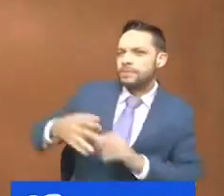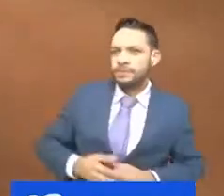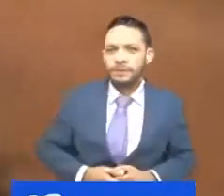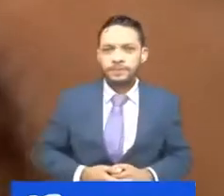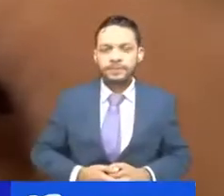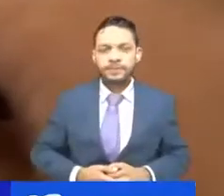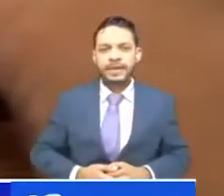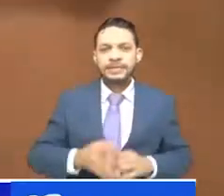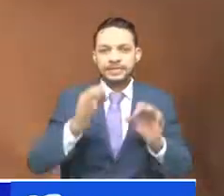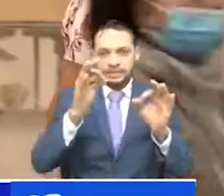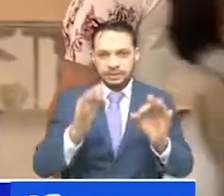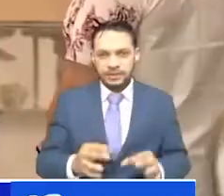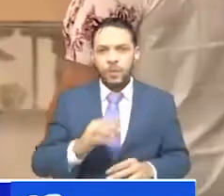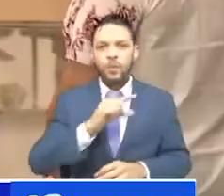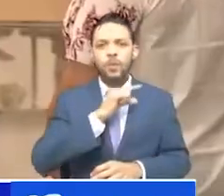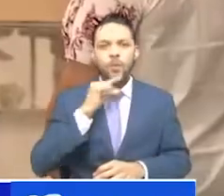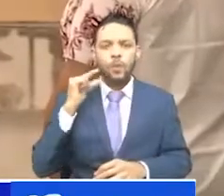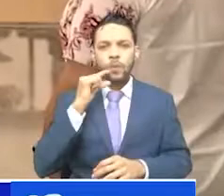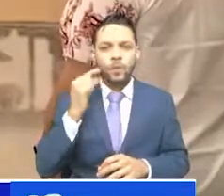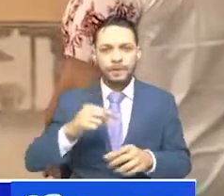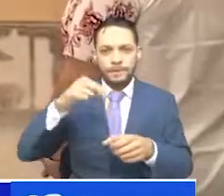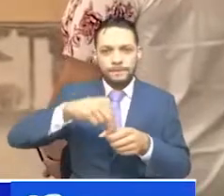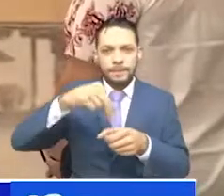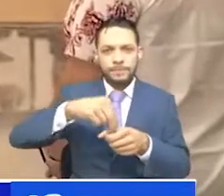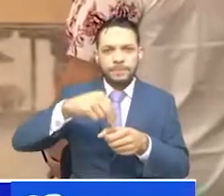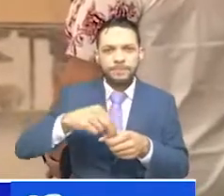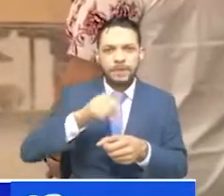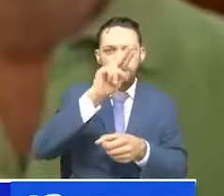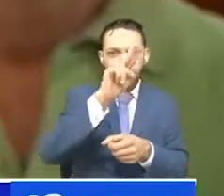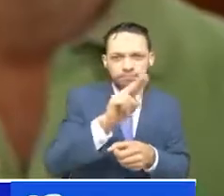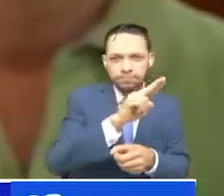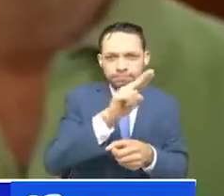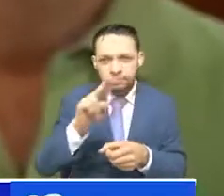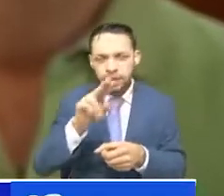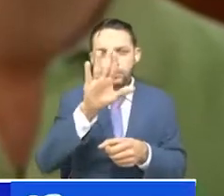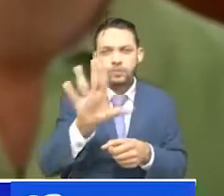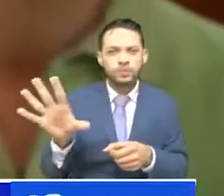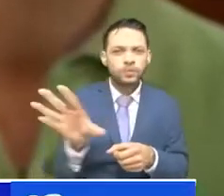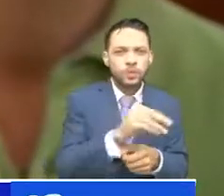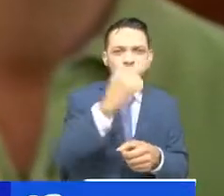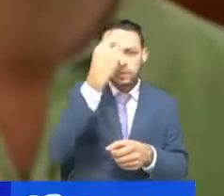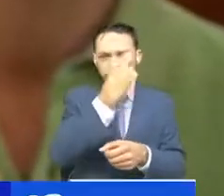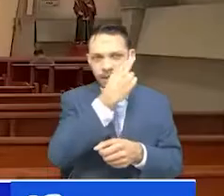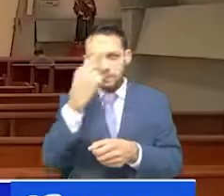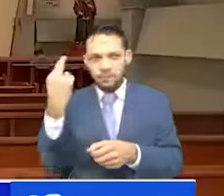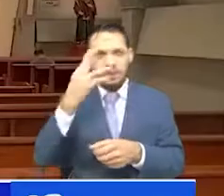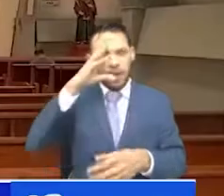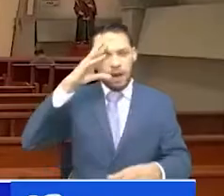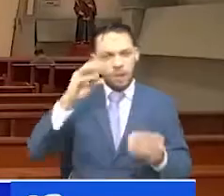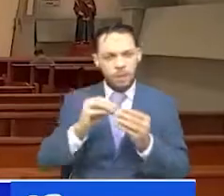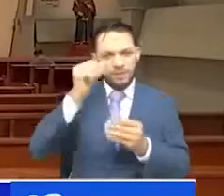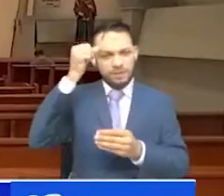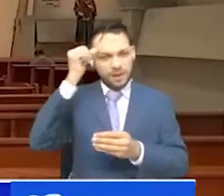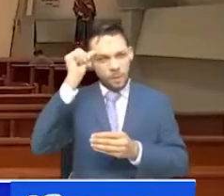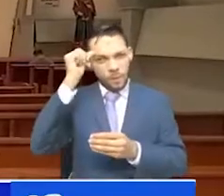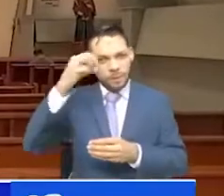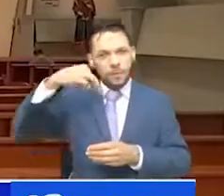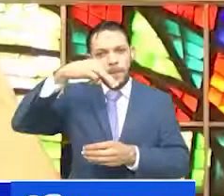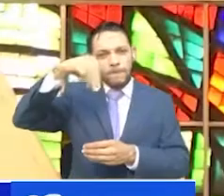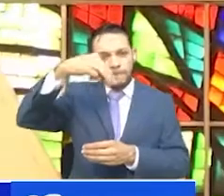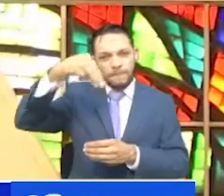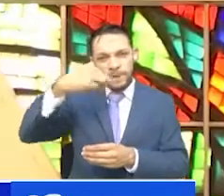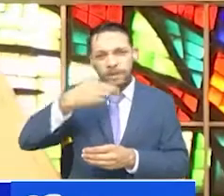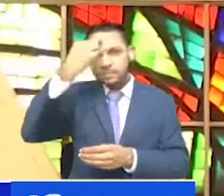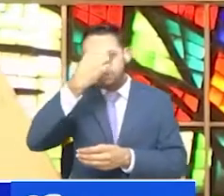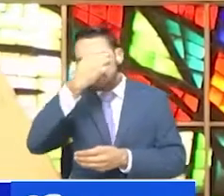Con la imposición de la cruz en la frente, luego de 2 años de pandemia, los católicos conmemoraron hoy el miércoles de ceniza, una tradición